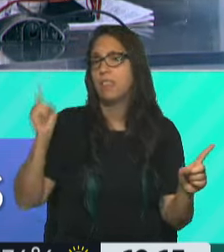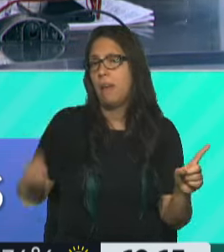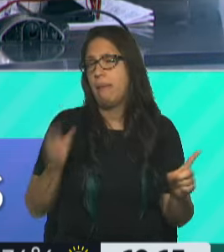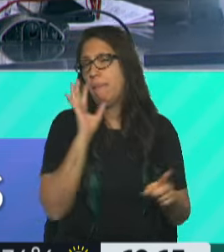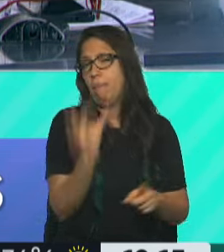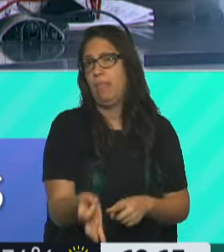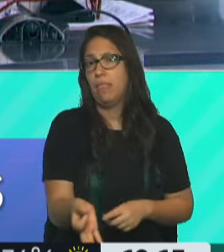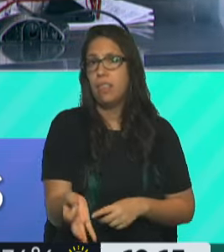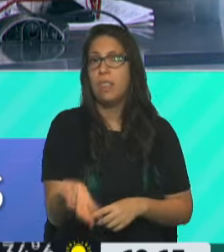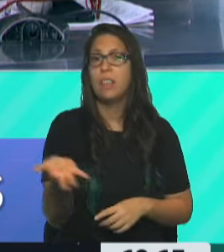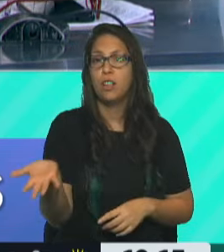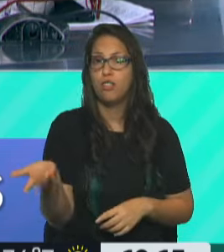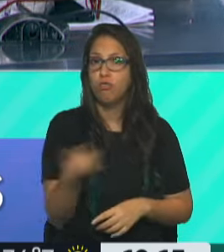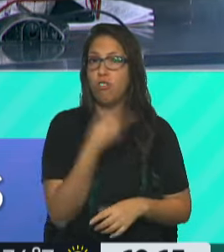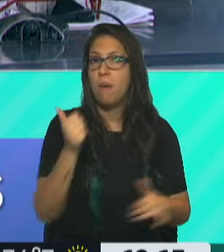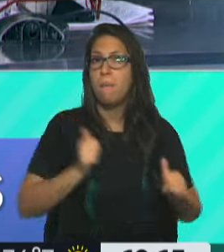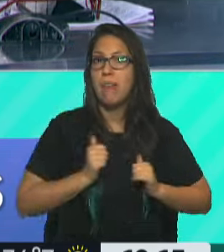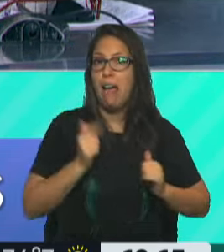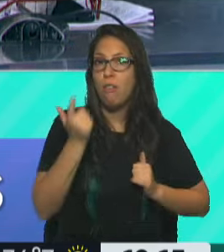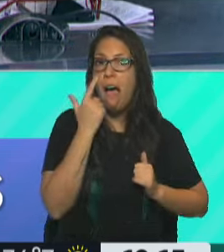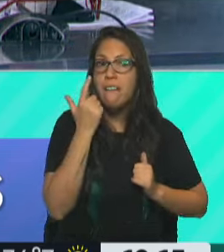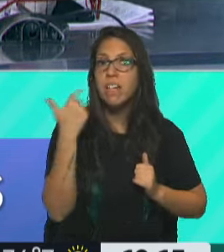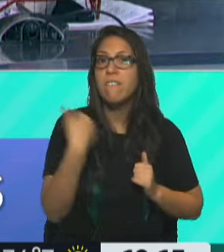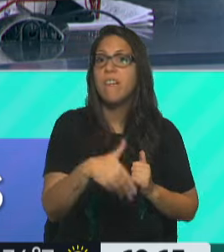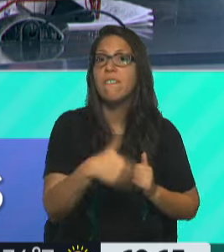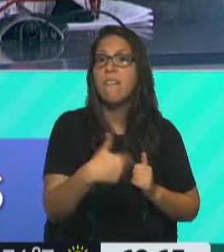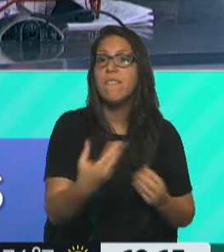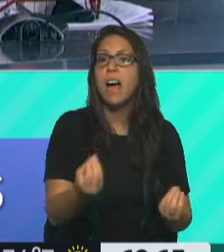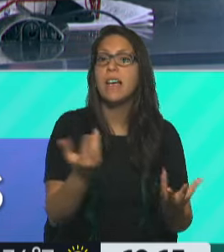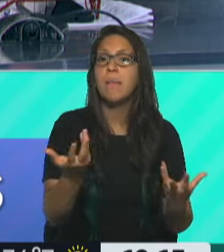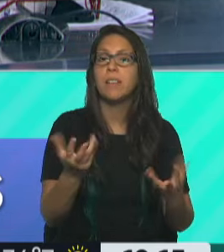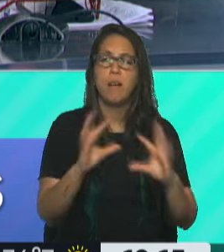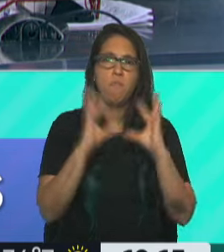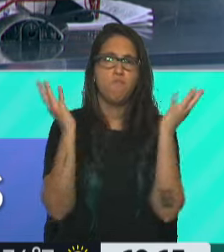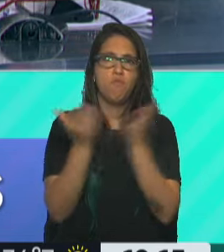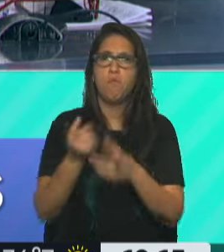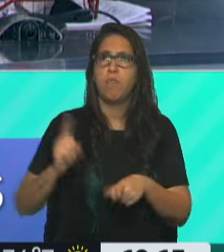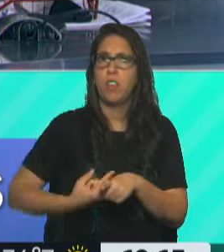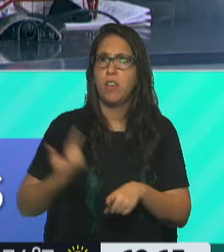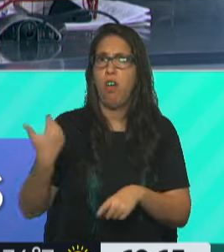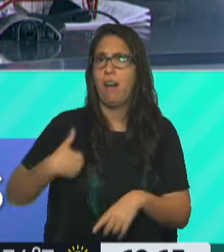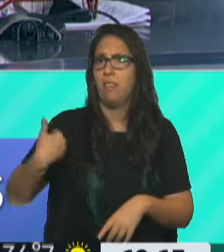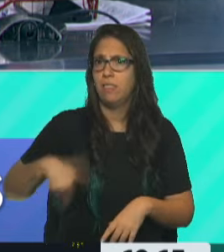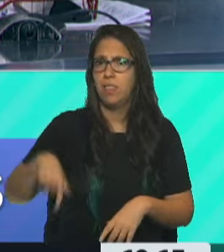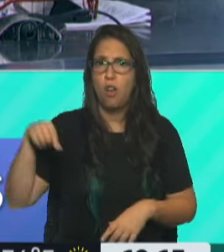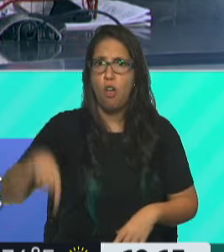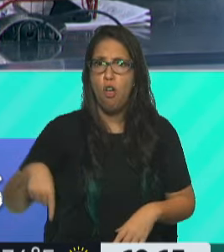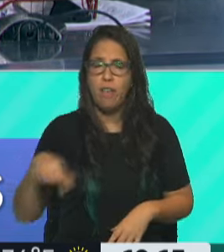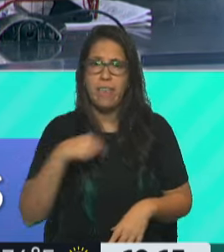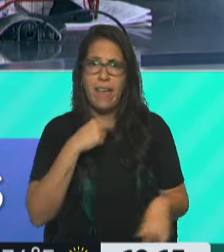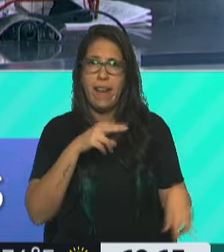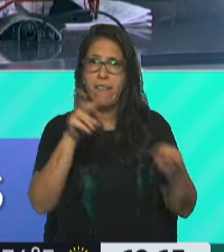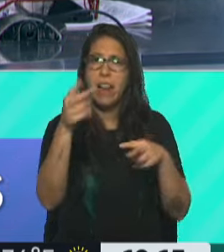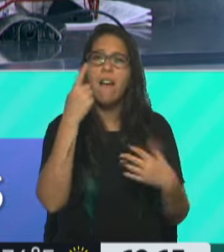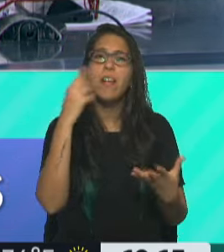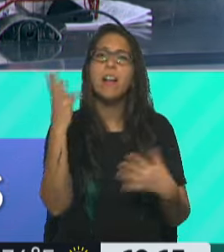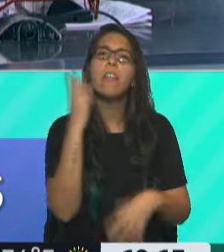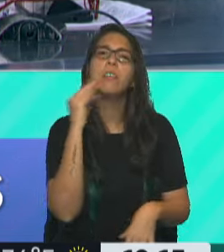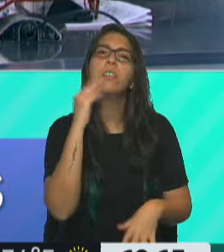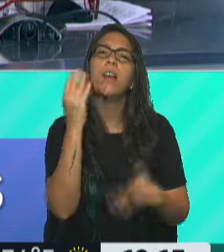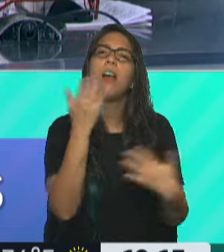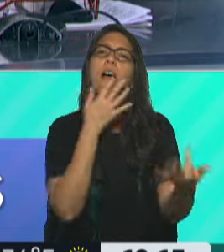ver y por eso también hay mucha expectativa de este lado es decir del mundo político económico argentino cómo va a ser ese diálogo Y